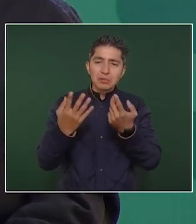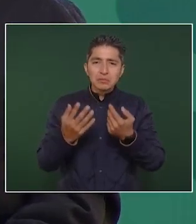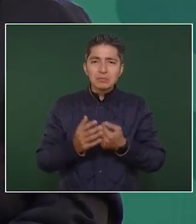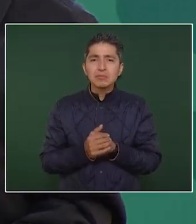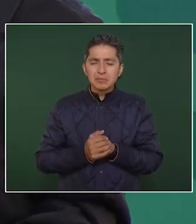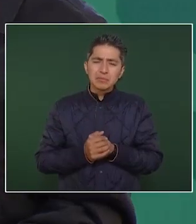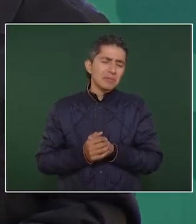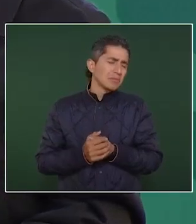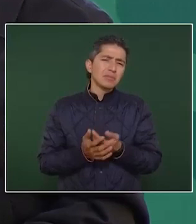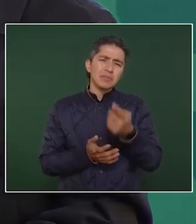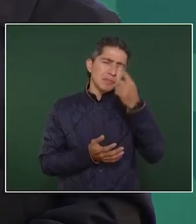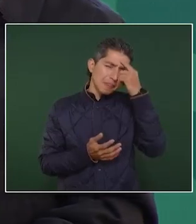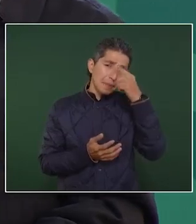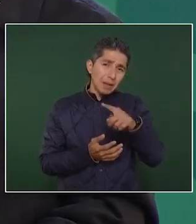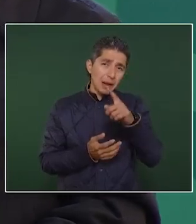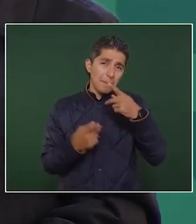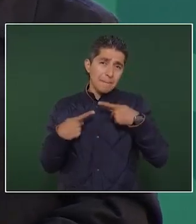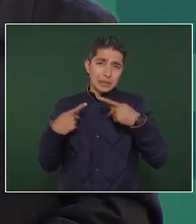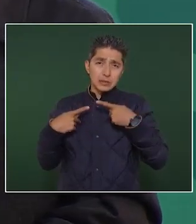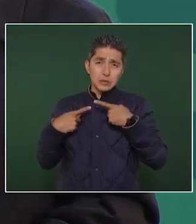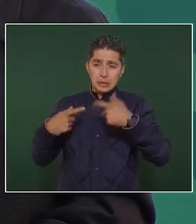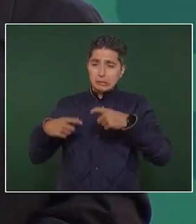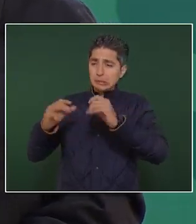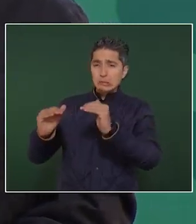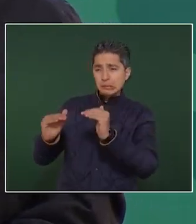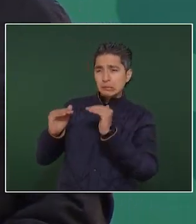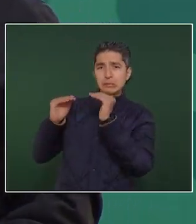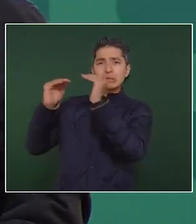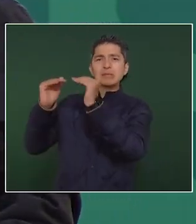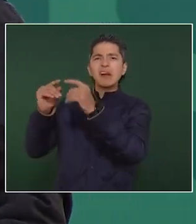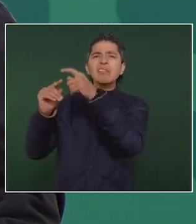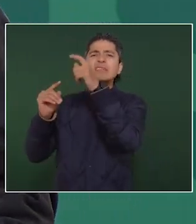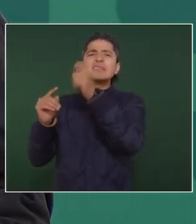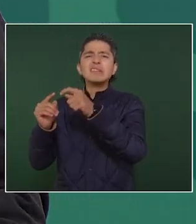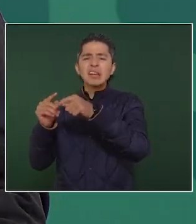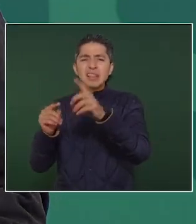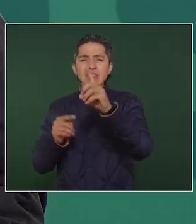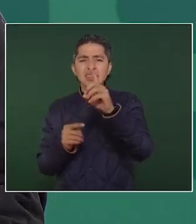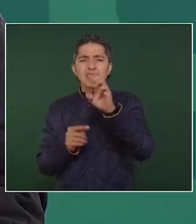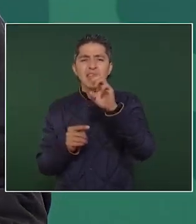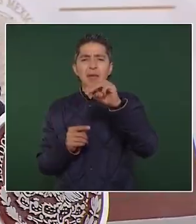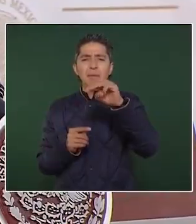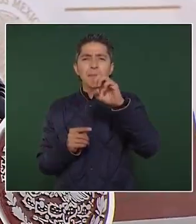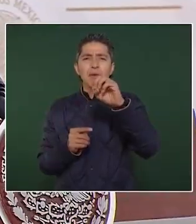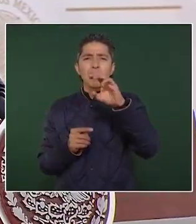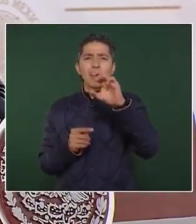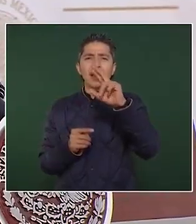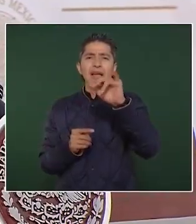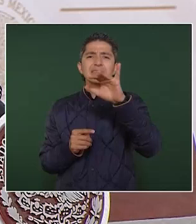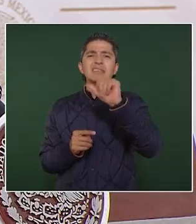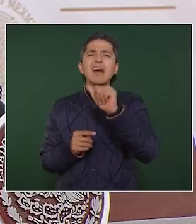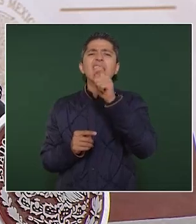Para una gente de arriba, la democracia, pues es saber quién queda.